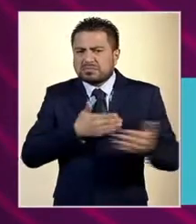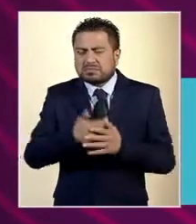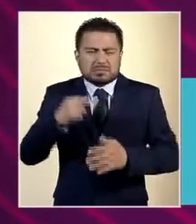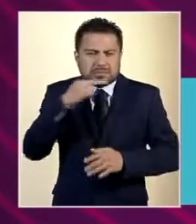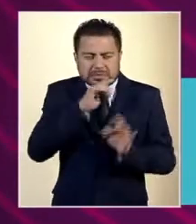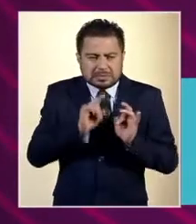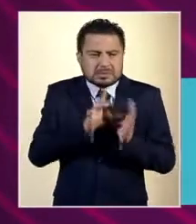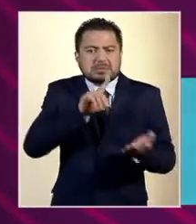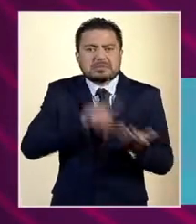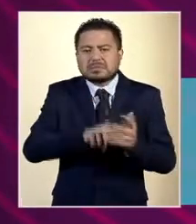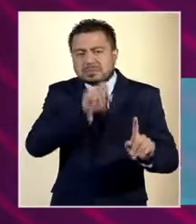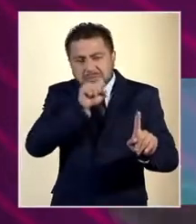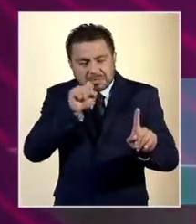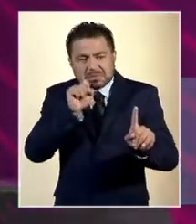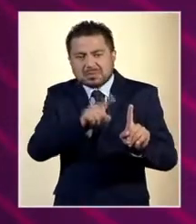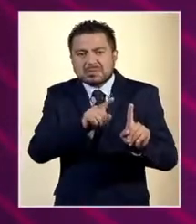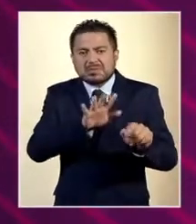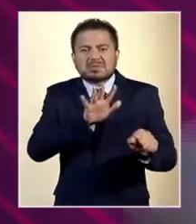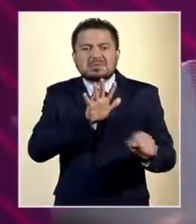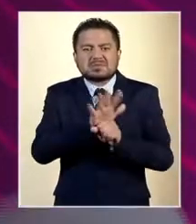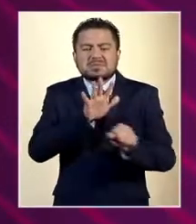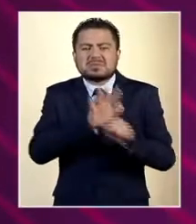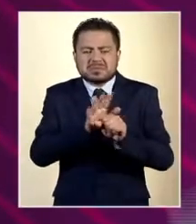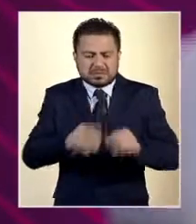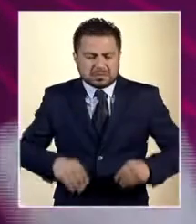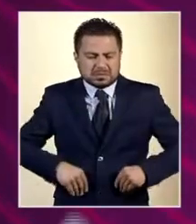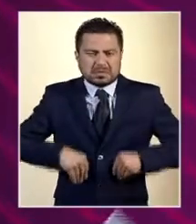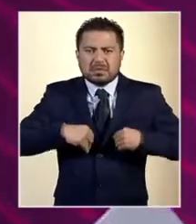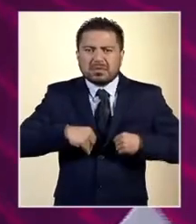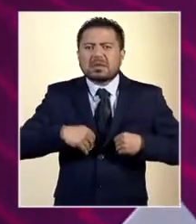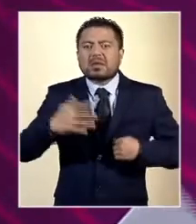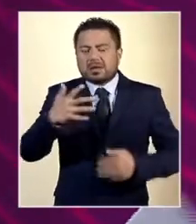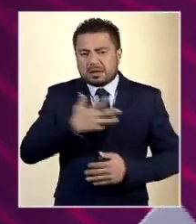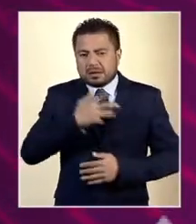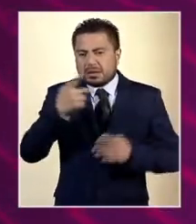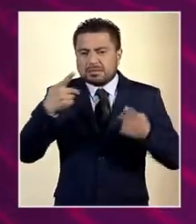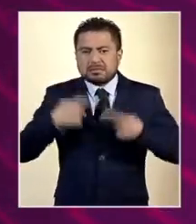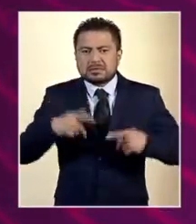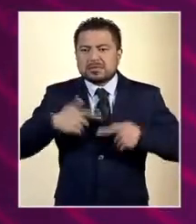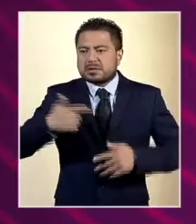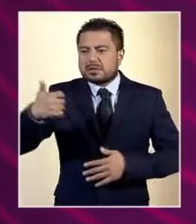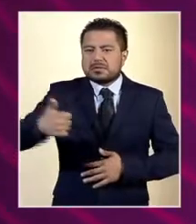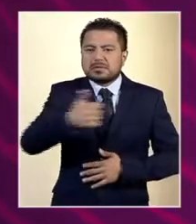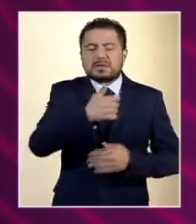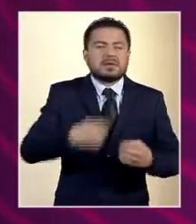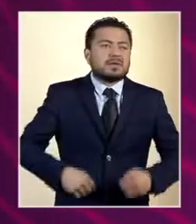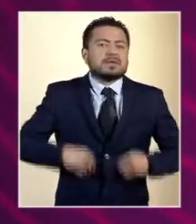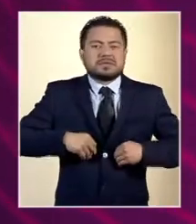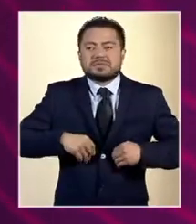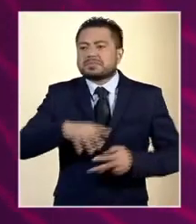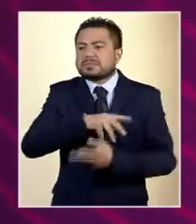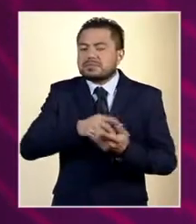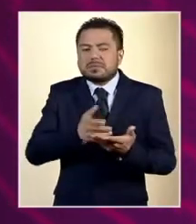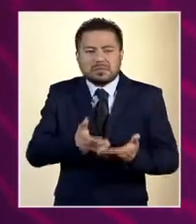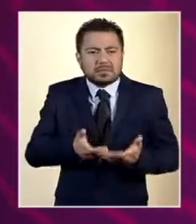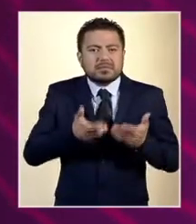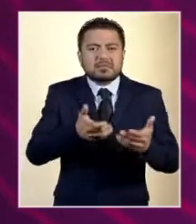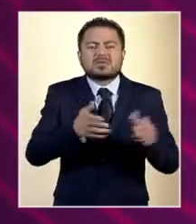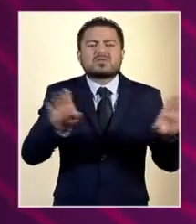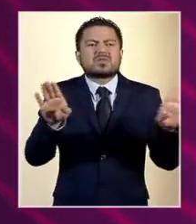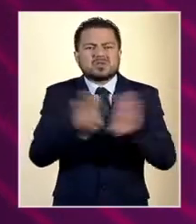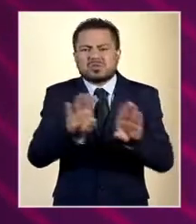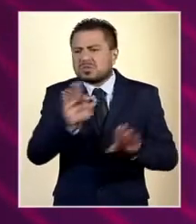inmediatez, que es la misma vivencia, digamos, que tienen las personas que viven y sobreviven en la calle.